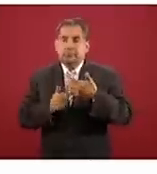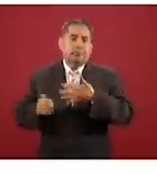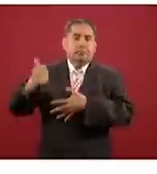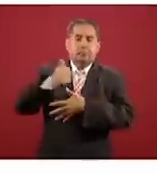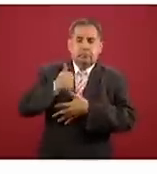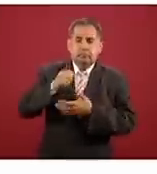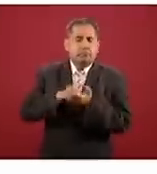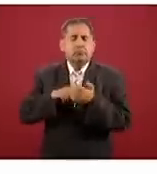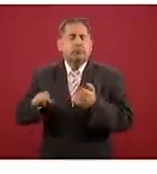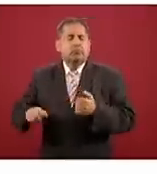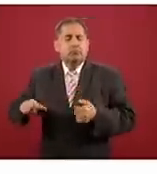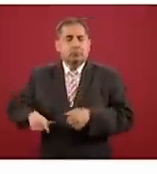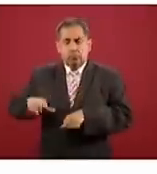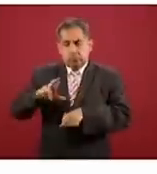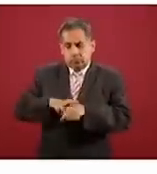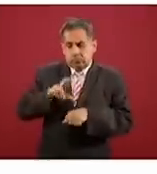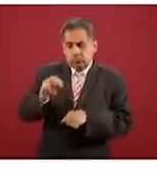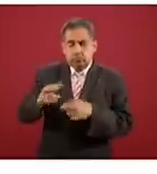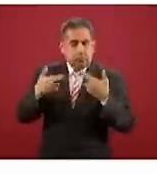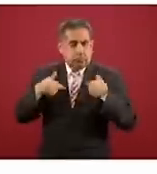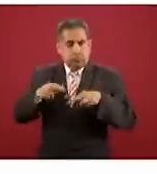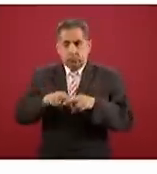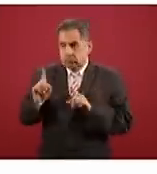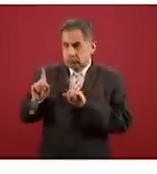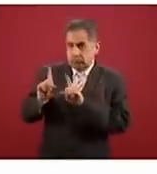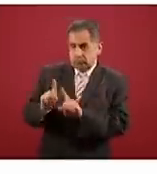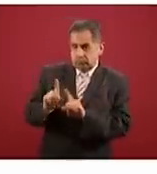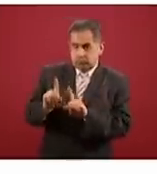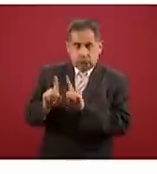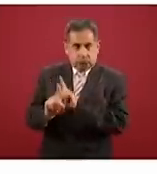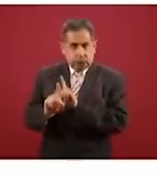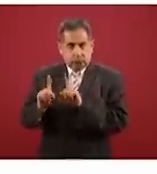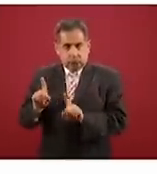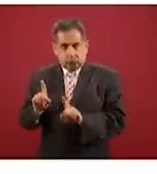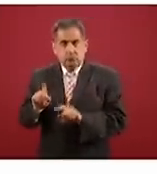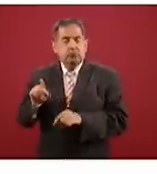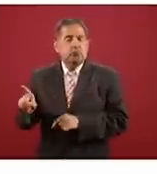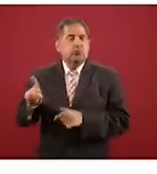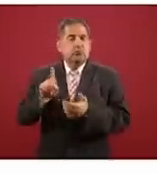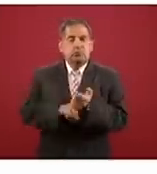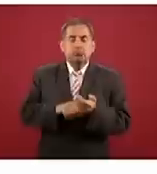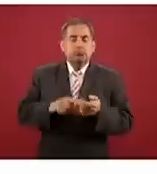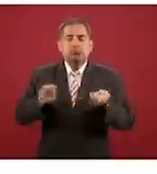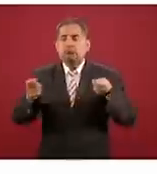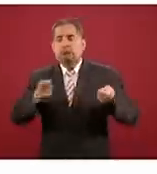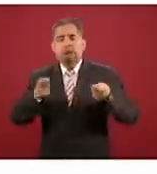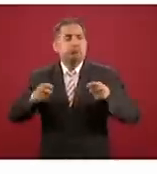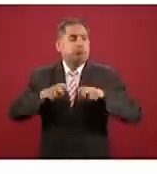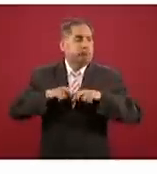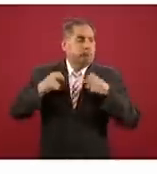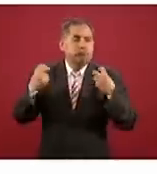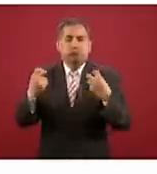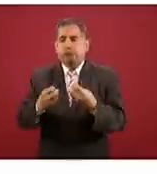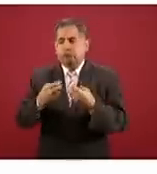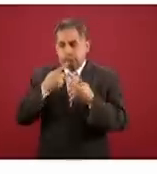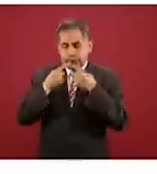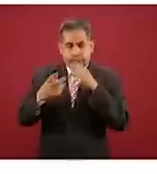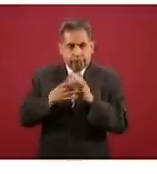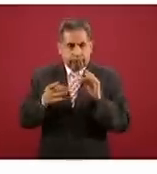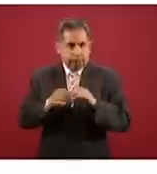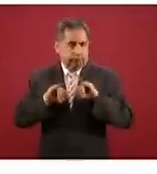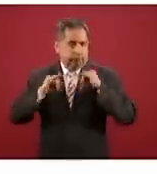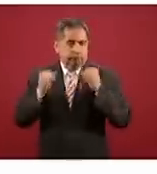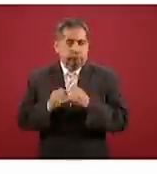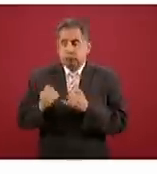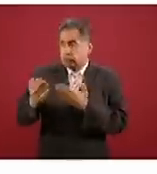el gobernador o su representante de ellos, de el gobernador, en ellos recae la representación. En